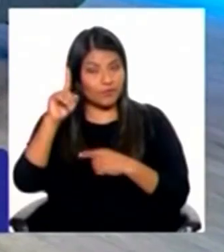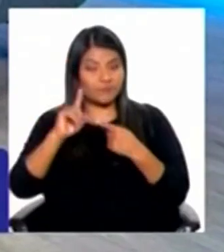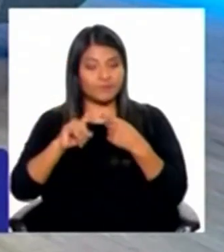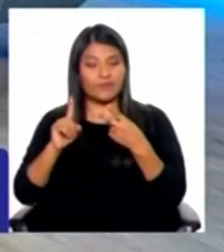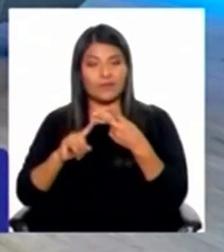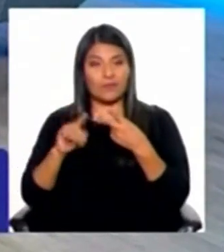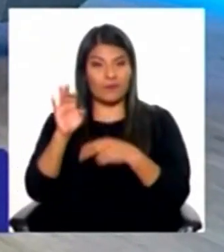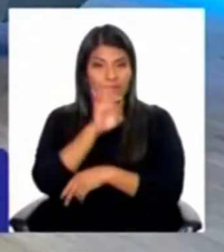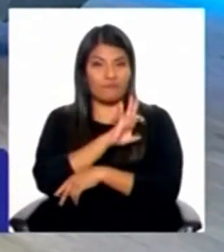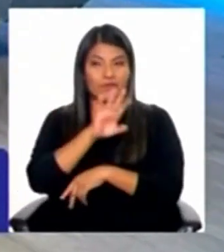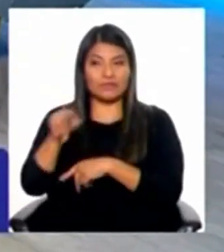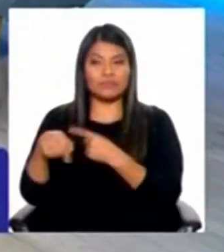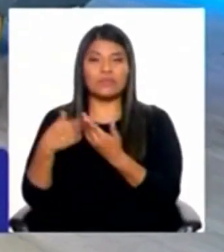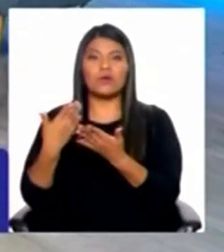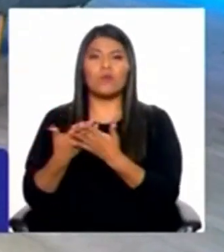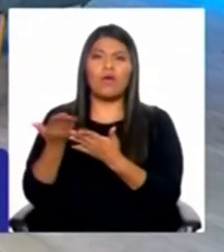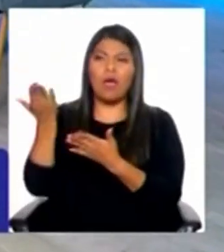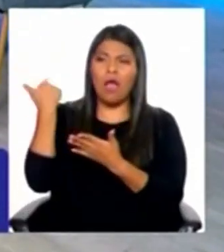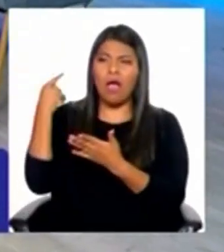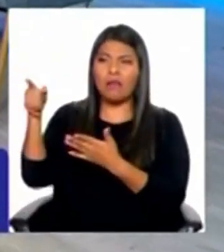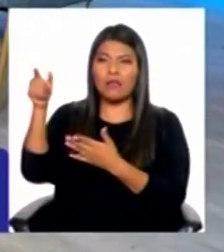que vinculen esta amenaza